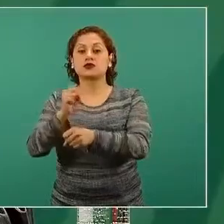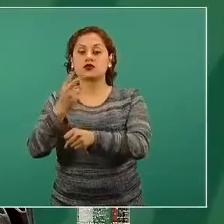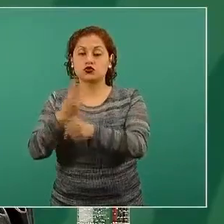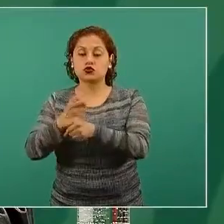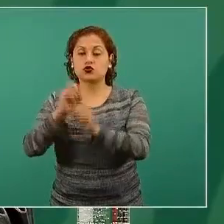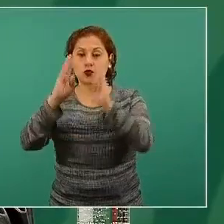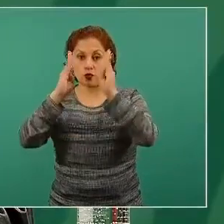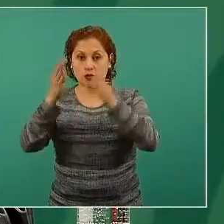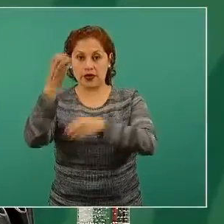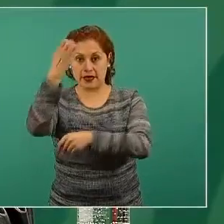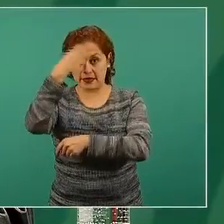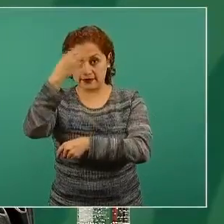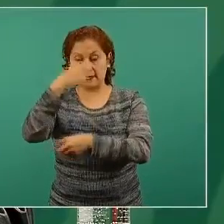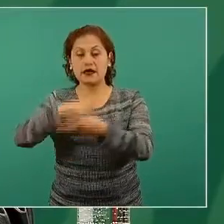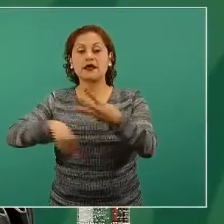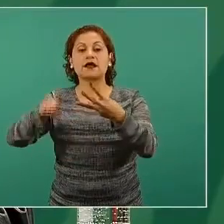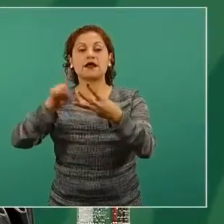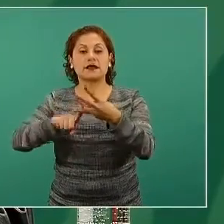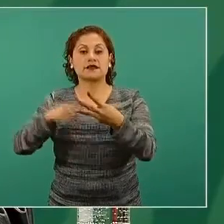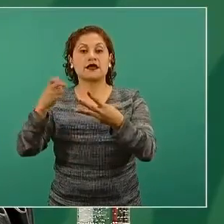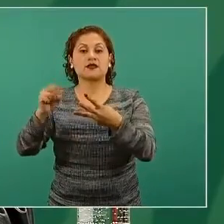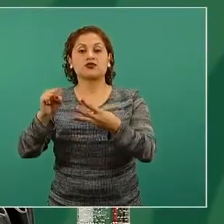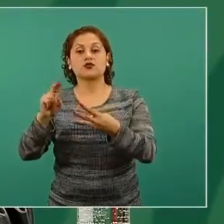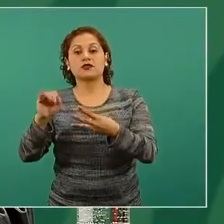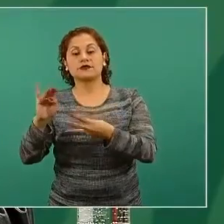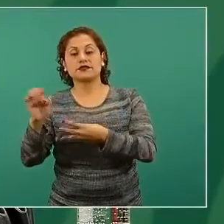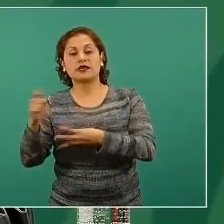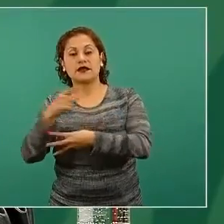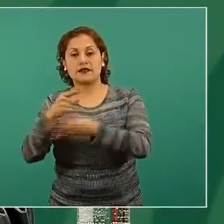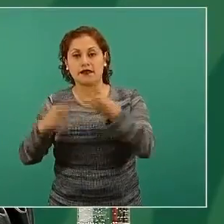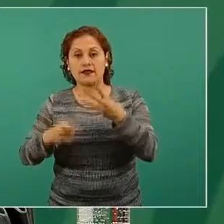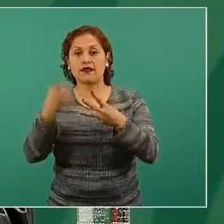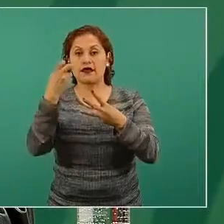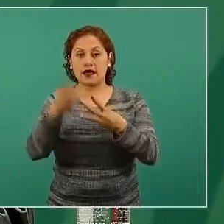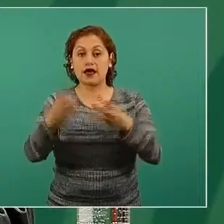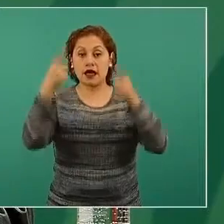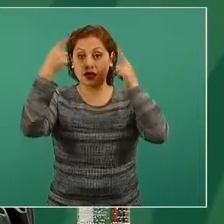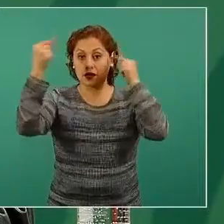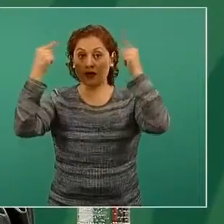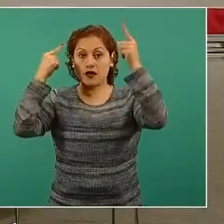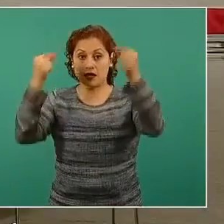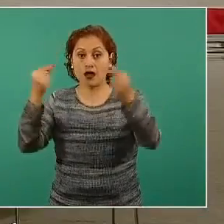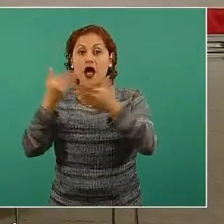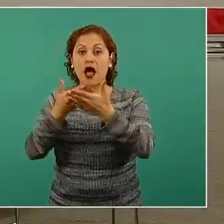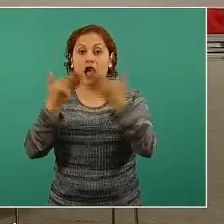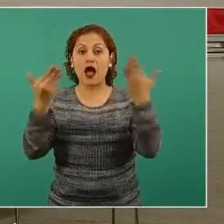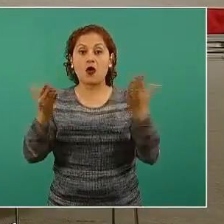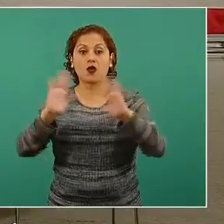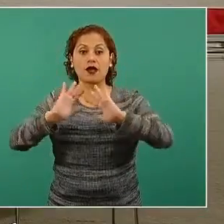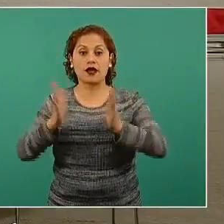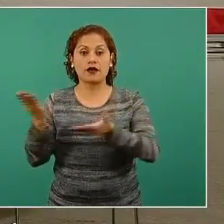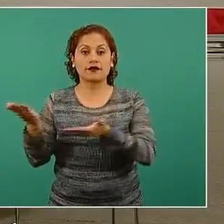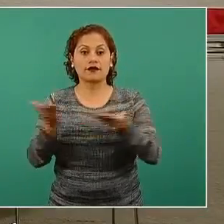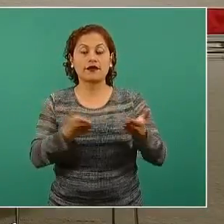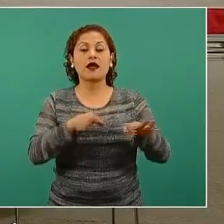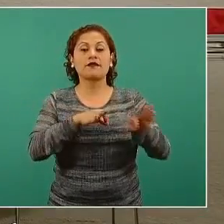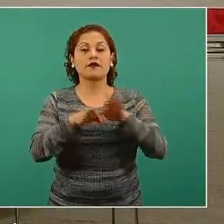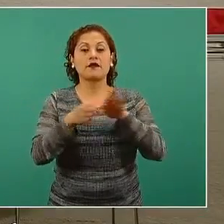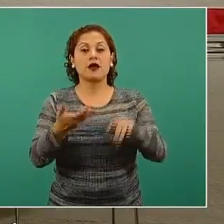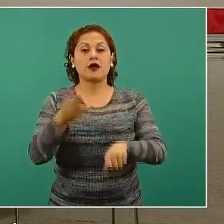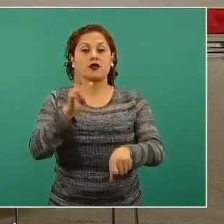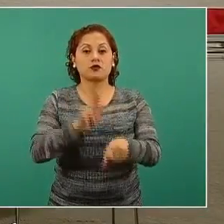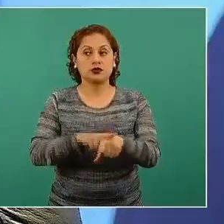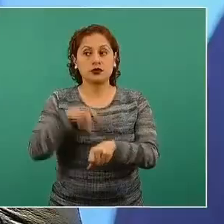felicidades. Definitivamente su labor, su esfuerzo, su acompañamiento será sumamente importante